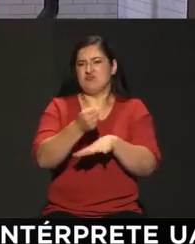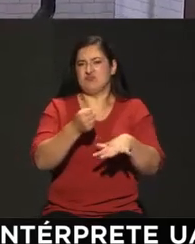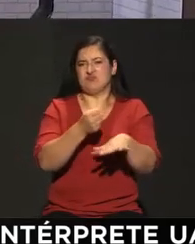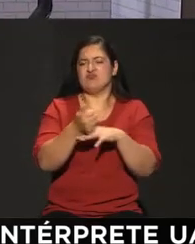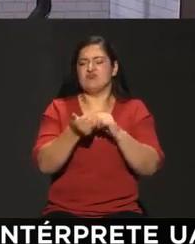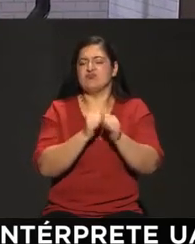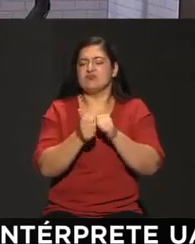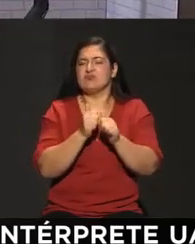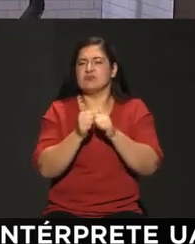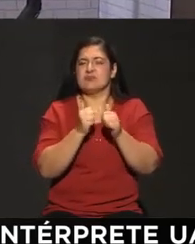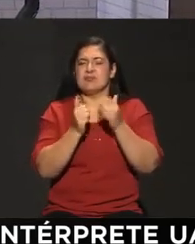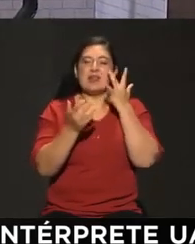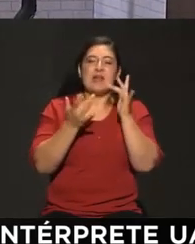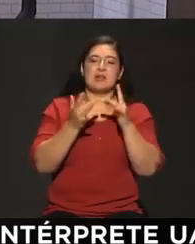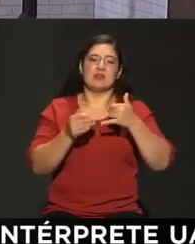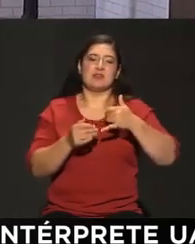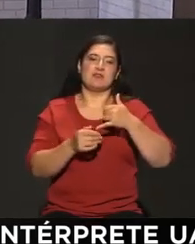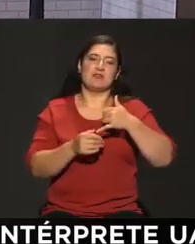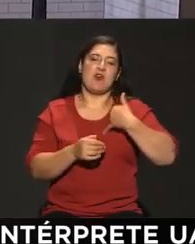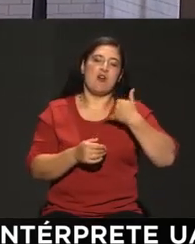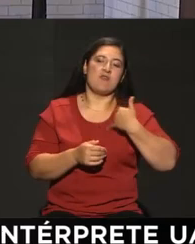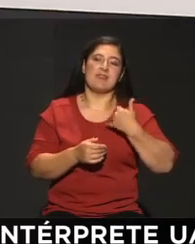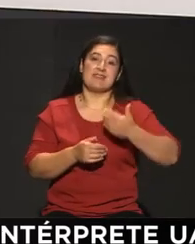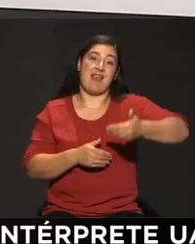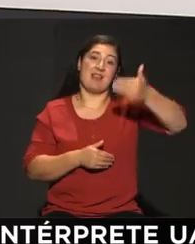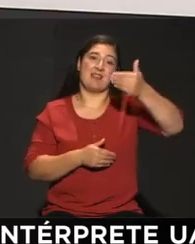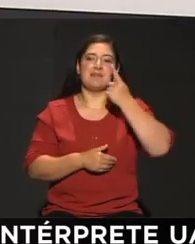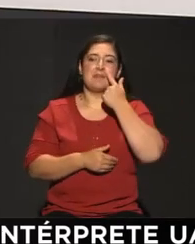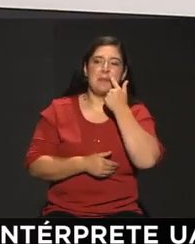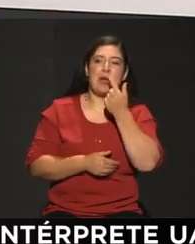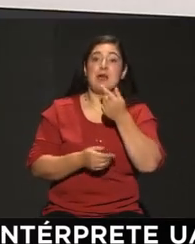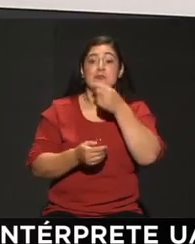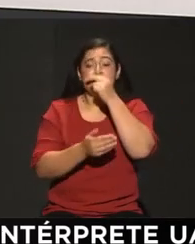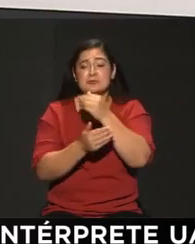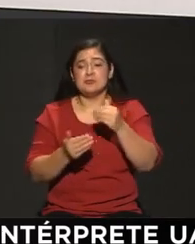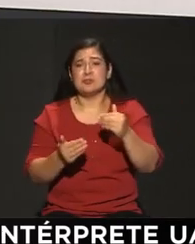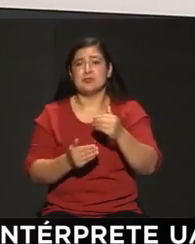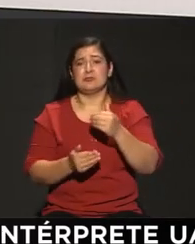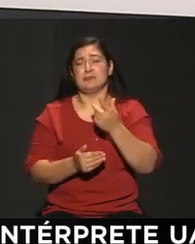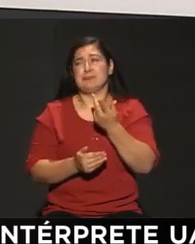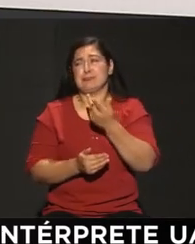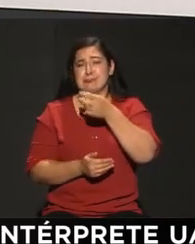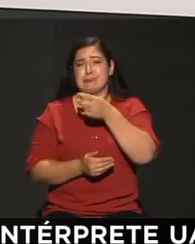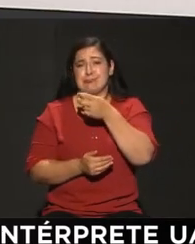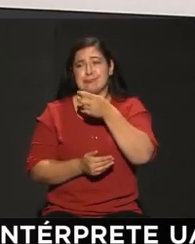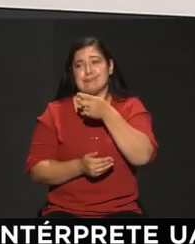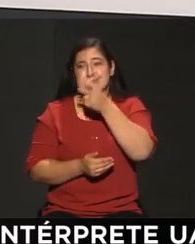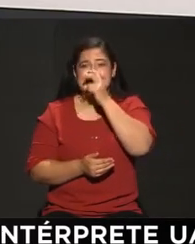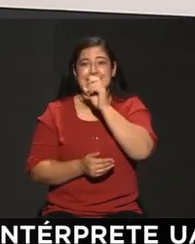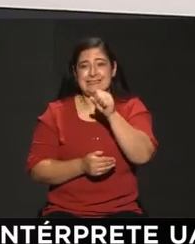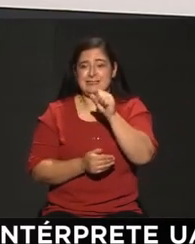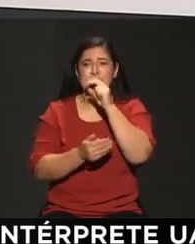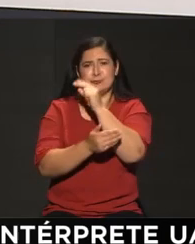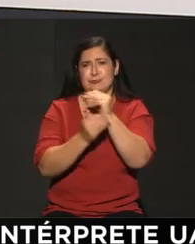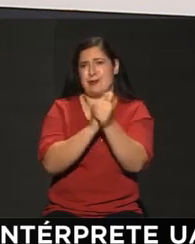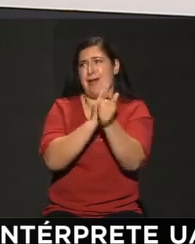los chicos grandes en la casa, para los papás, y muy exigente para los niños, porque los niños son más tecitos, son capaces de hacer cosas más difíciles